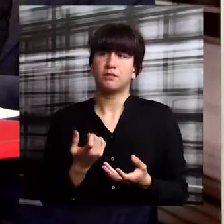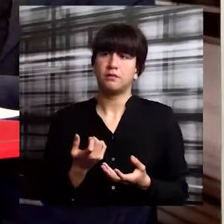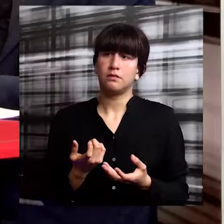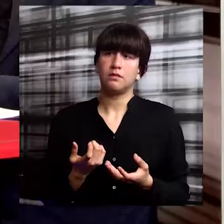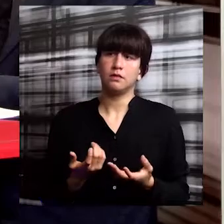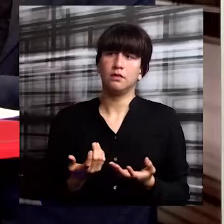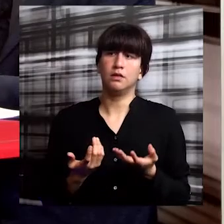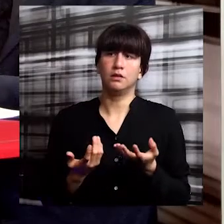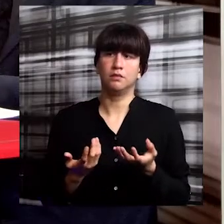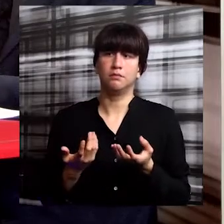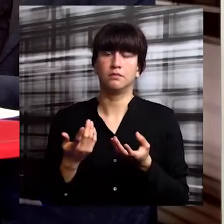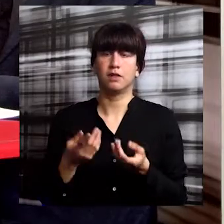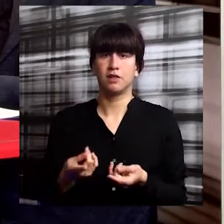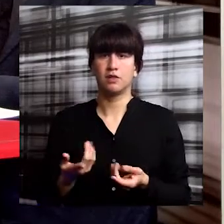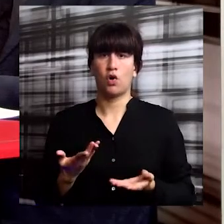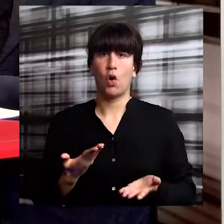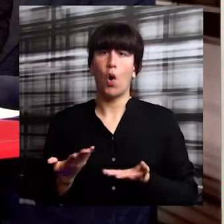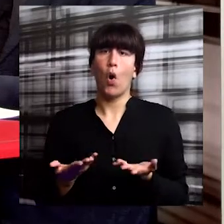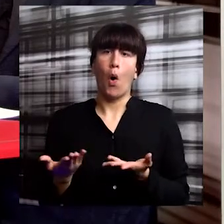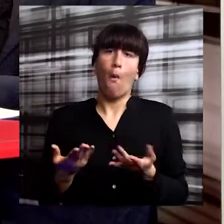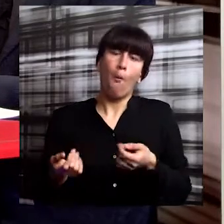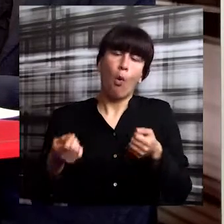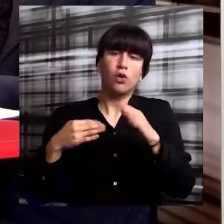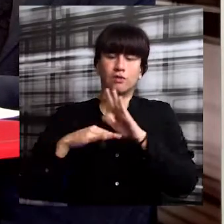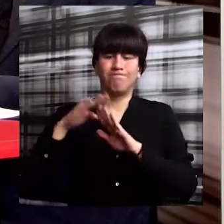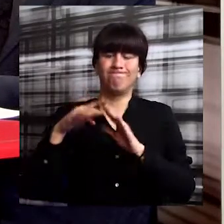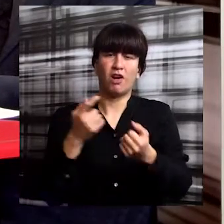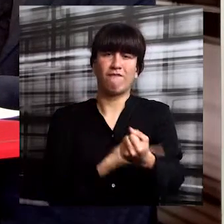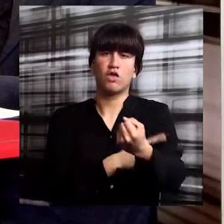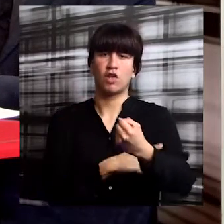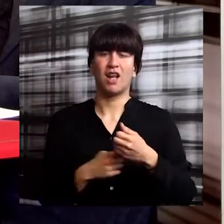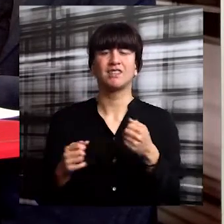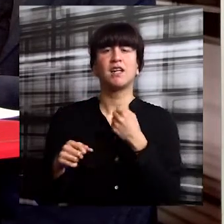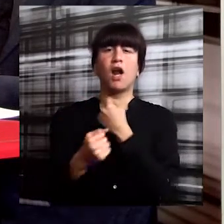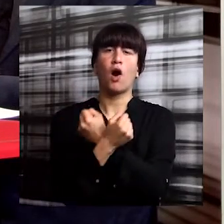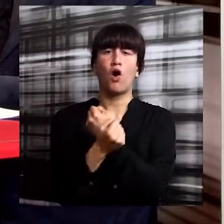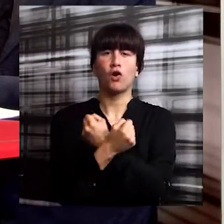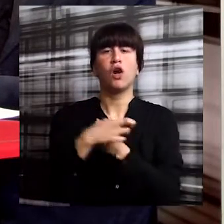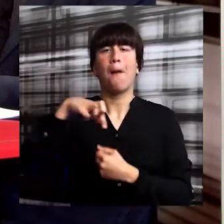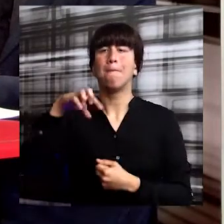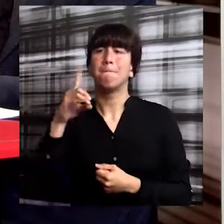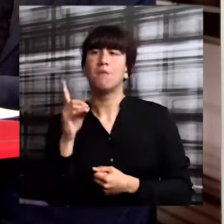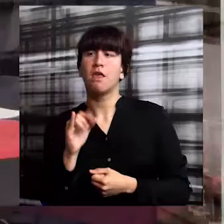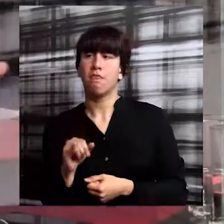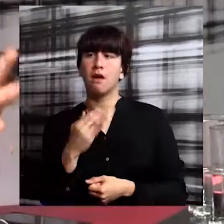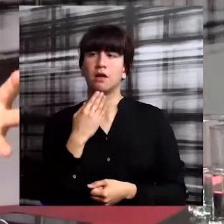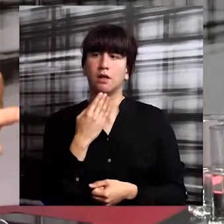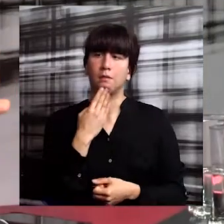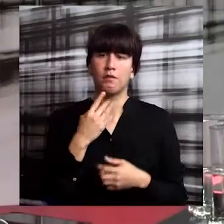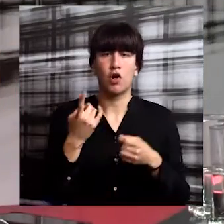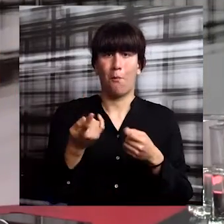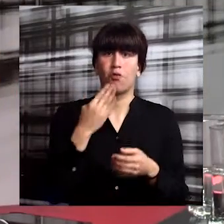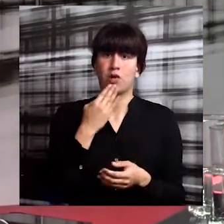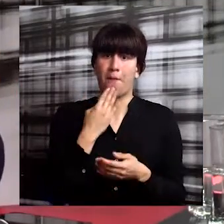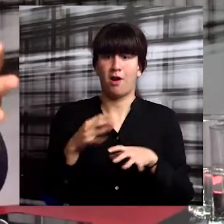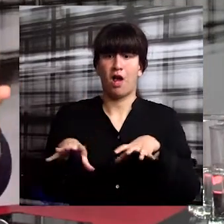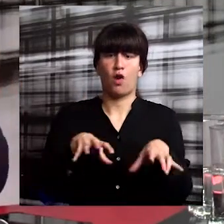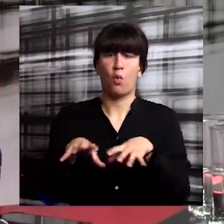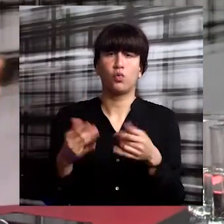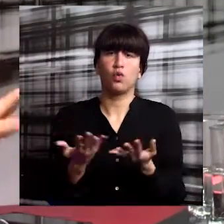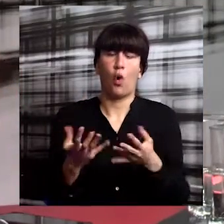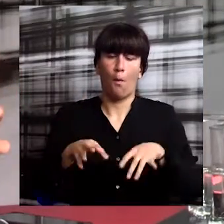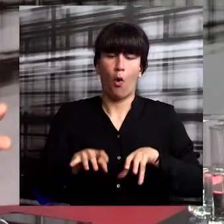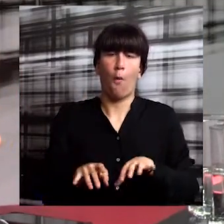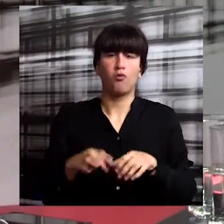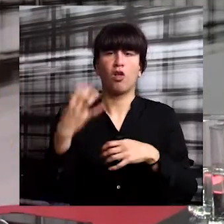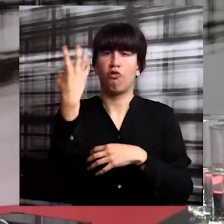cuarteles de las instituciones policiales, ya sea de la PDI o de Carabineros, también el equipamiento disponible, vehículos, motos, computadores, drones, o